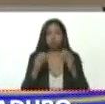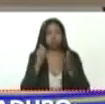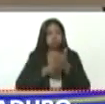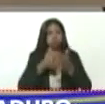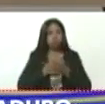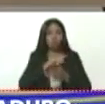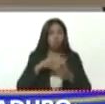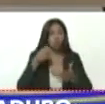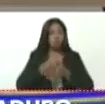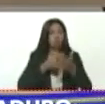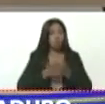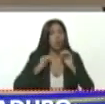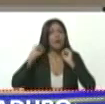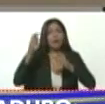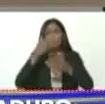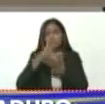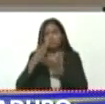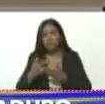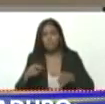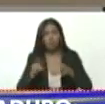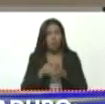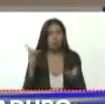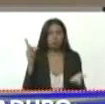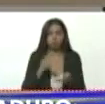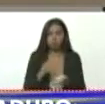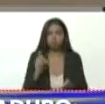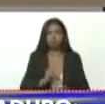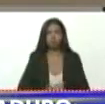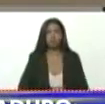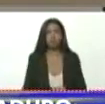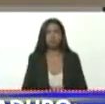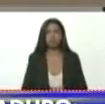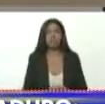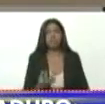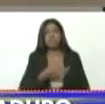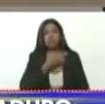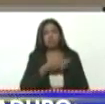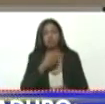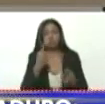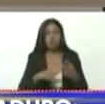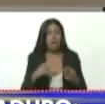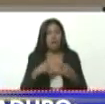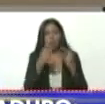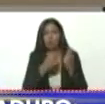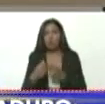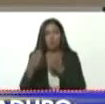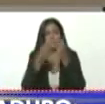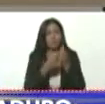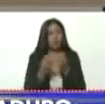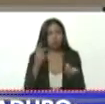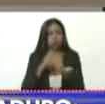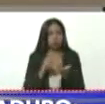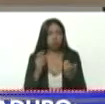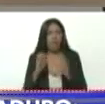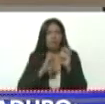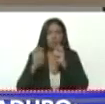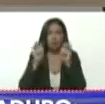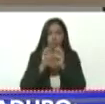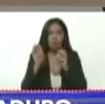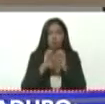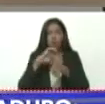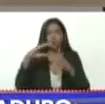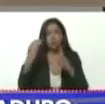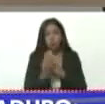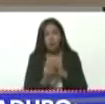y ganamos cada escenario que lo jugamos. El escenario social, el escenario económico, el escenario educativo, el escenario